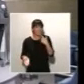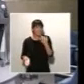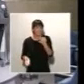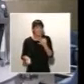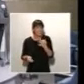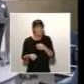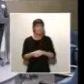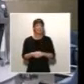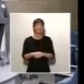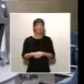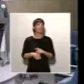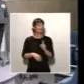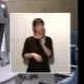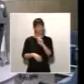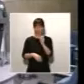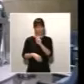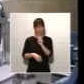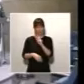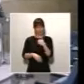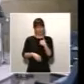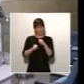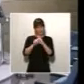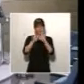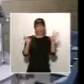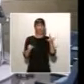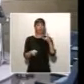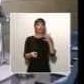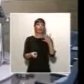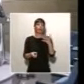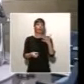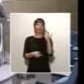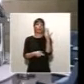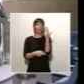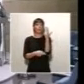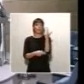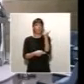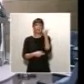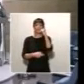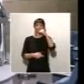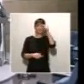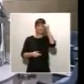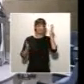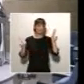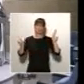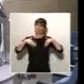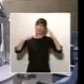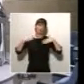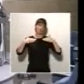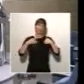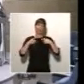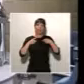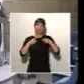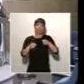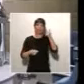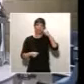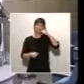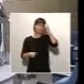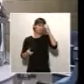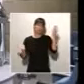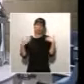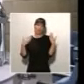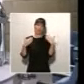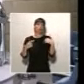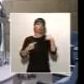Estoy diciendo claramente que no hay lunes, perdón, que no hay fines de semana en la guerra. Todos los días son lunes.